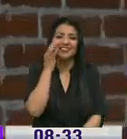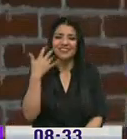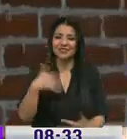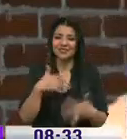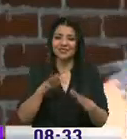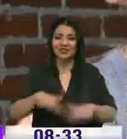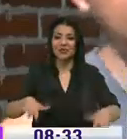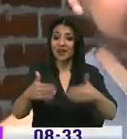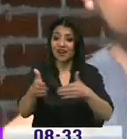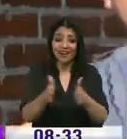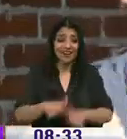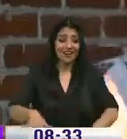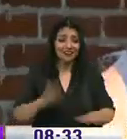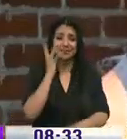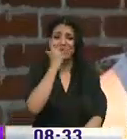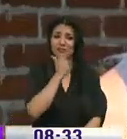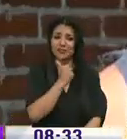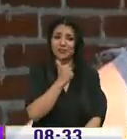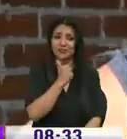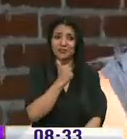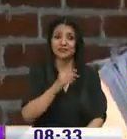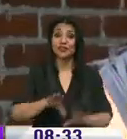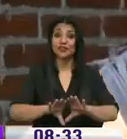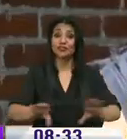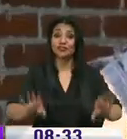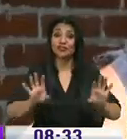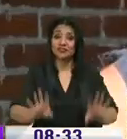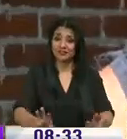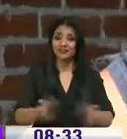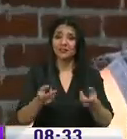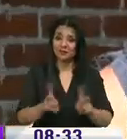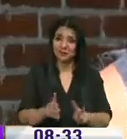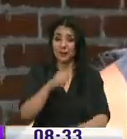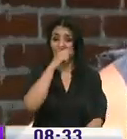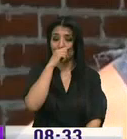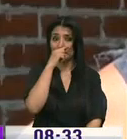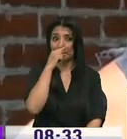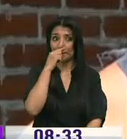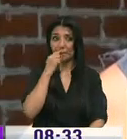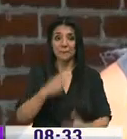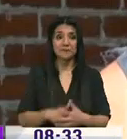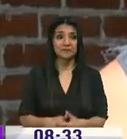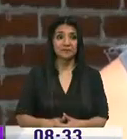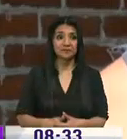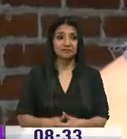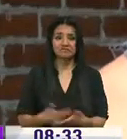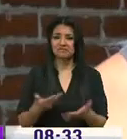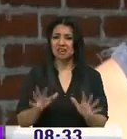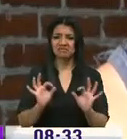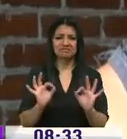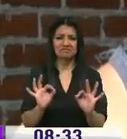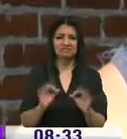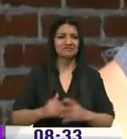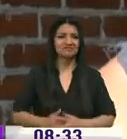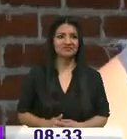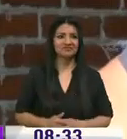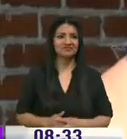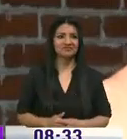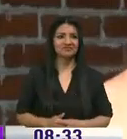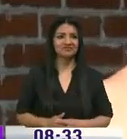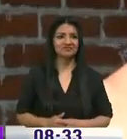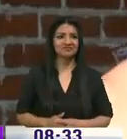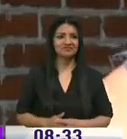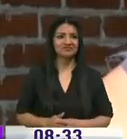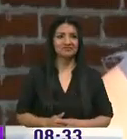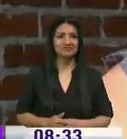cuarto. Y un colchón que ya le espalda uno con los bolsos. Ya uno ya no